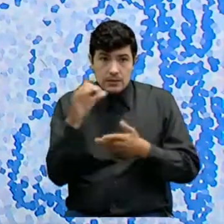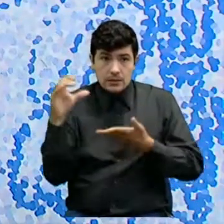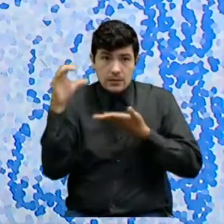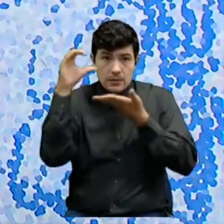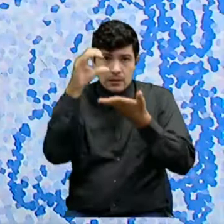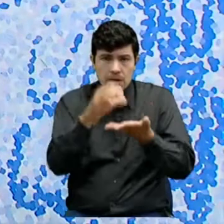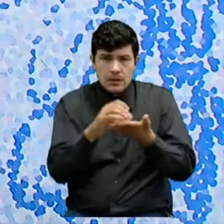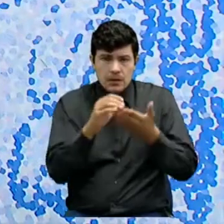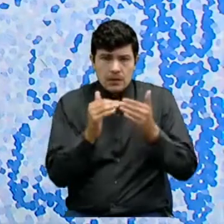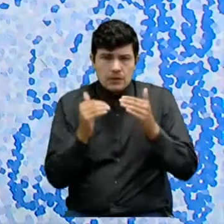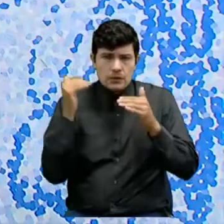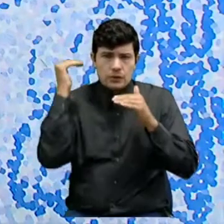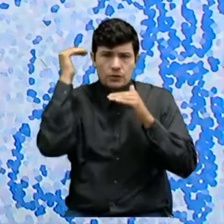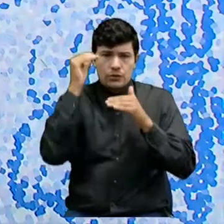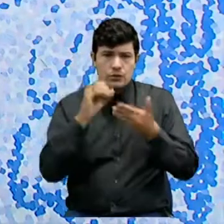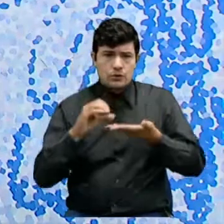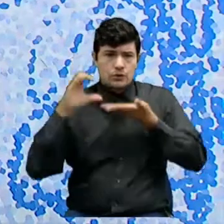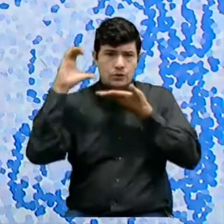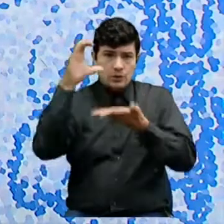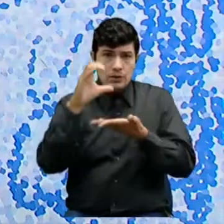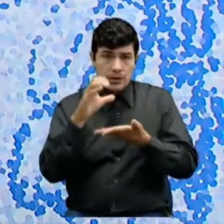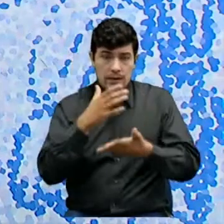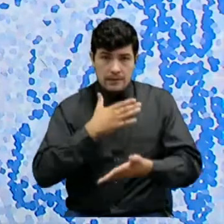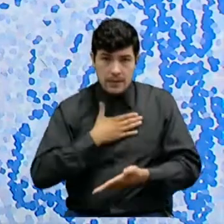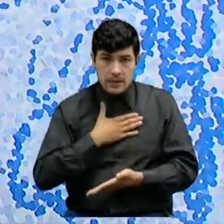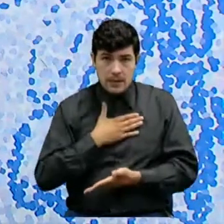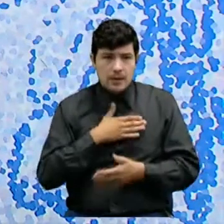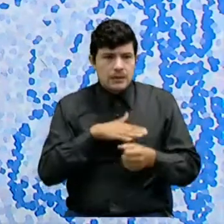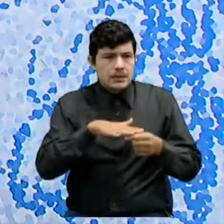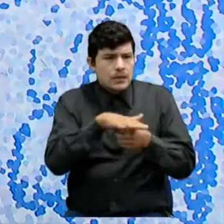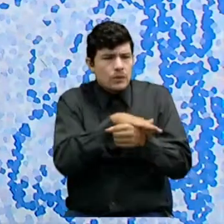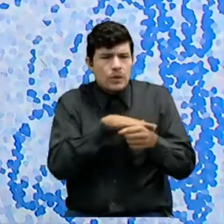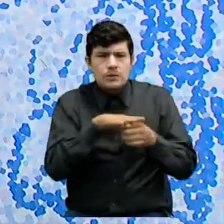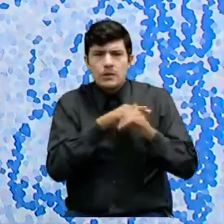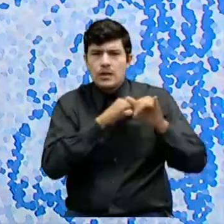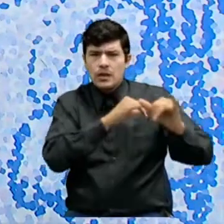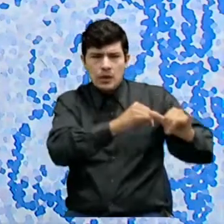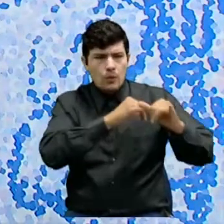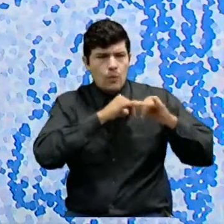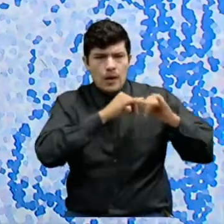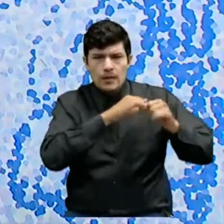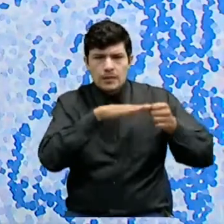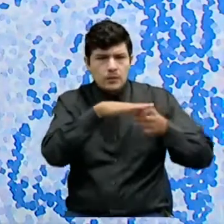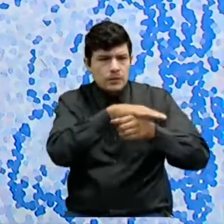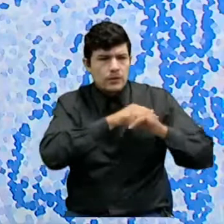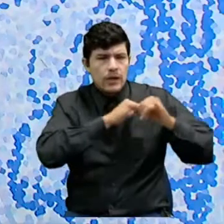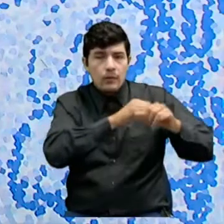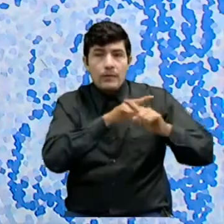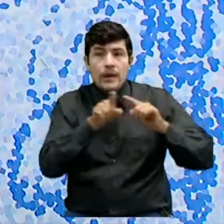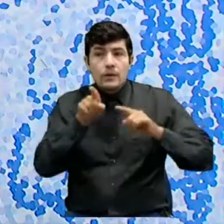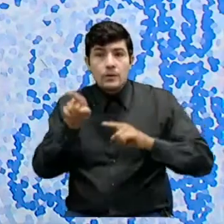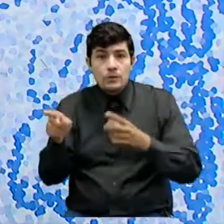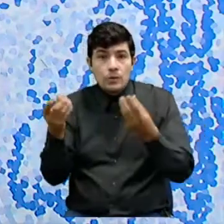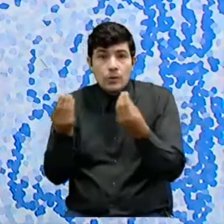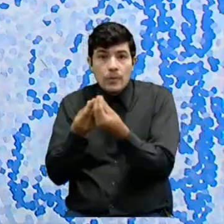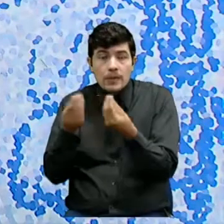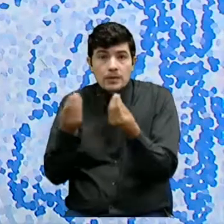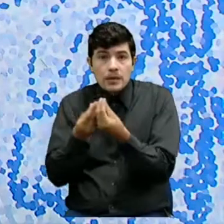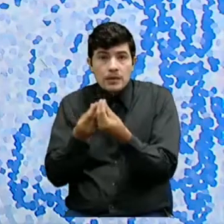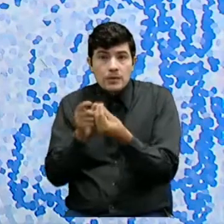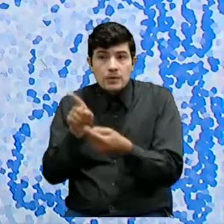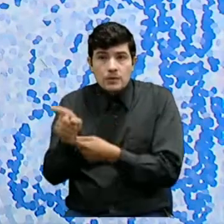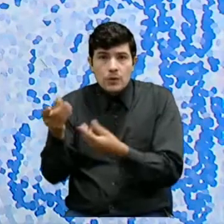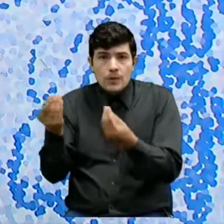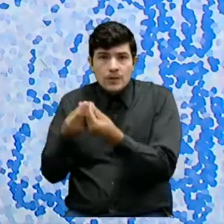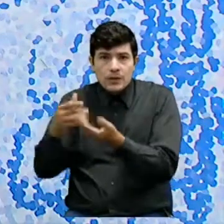sea superior a la mía? La situación es similar en todos los aspectos. La única diferencia es que mi compañero pertenece